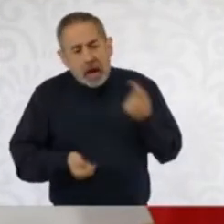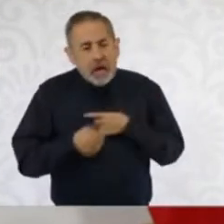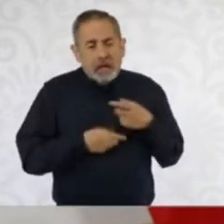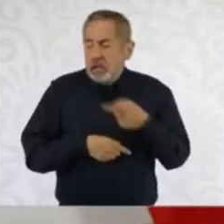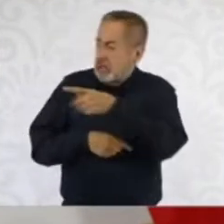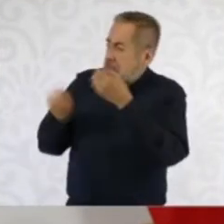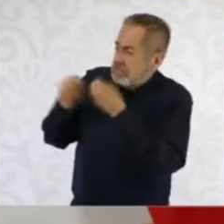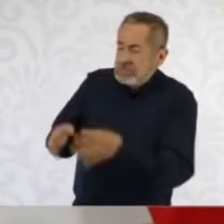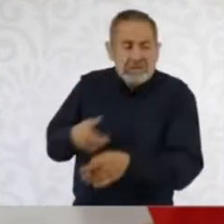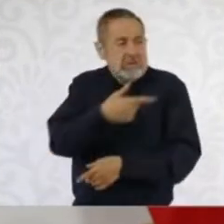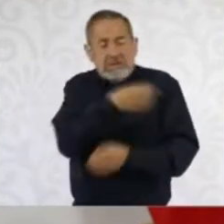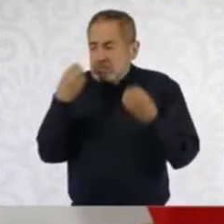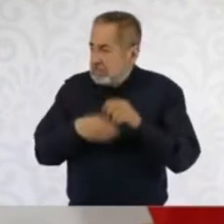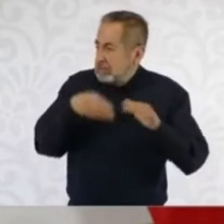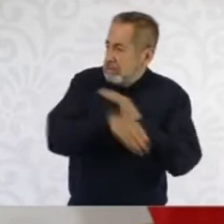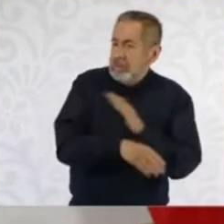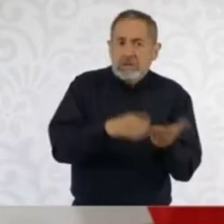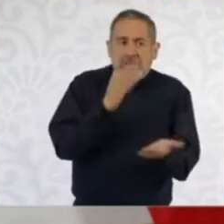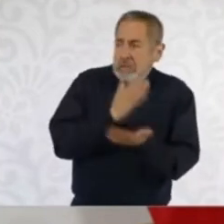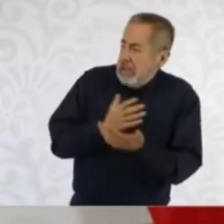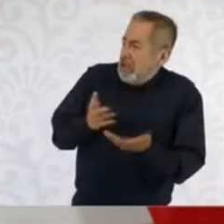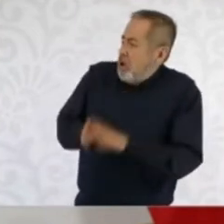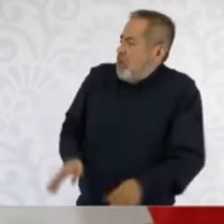industria inmobiliaria de vivienda.